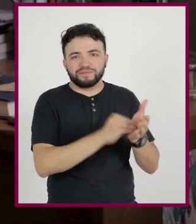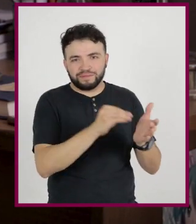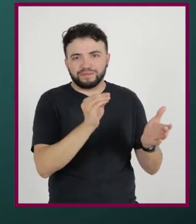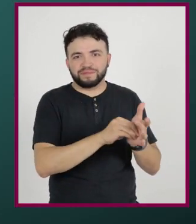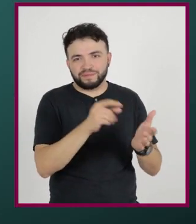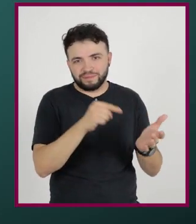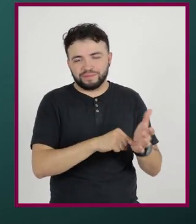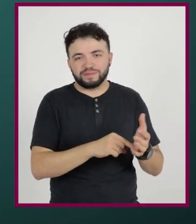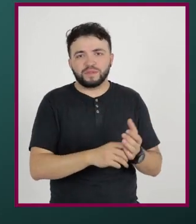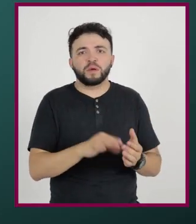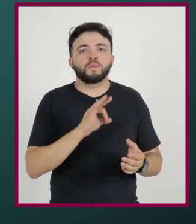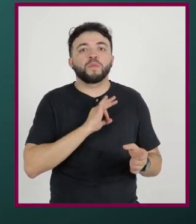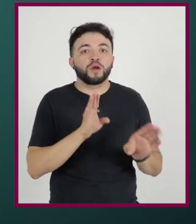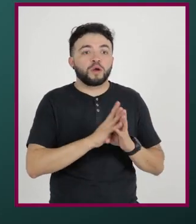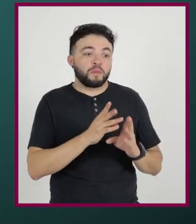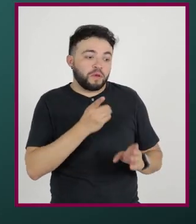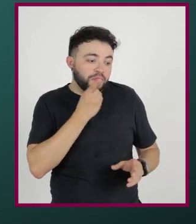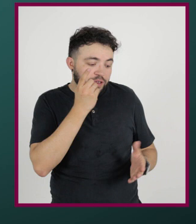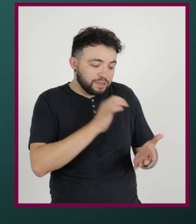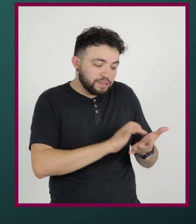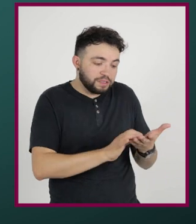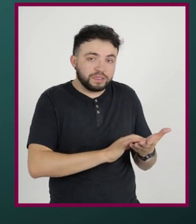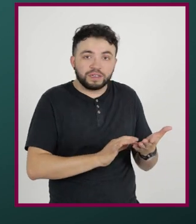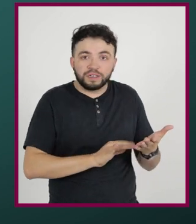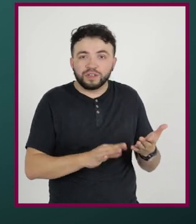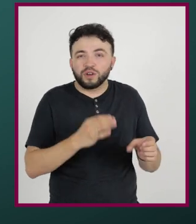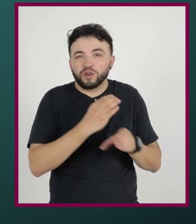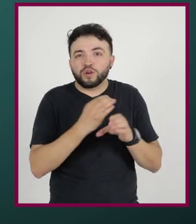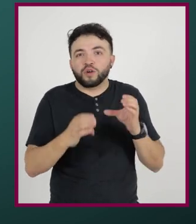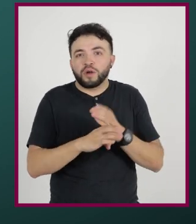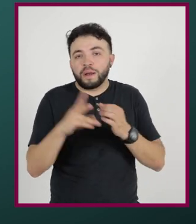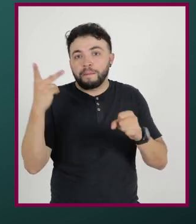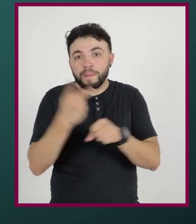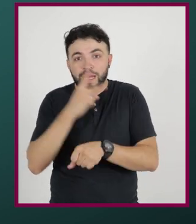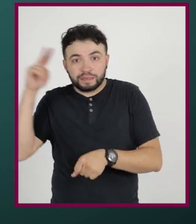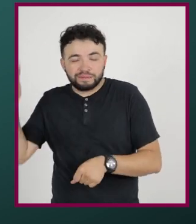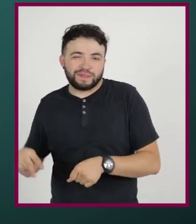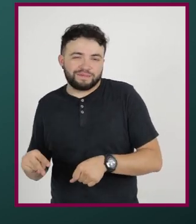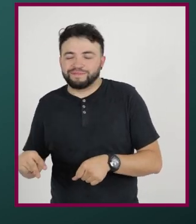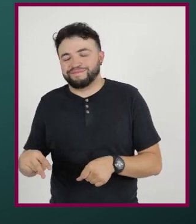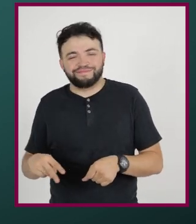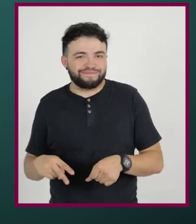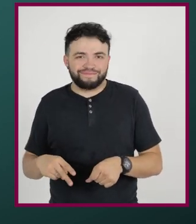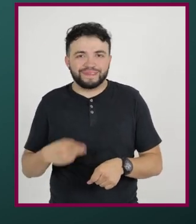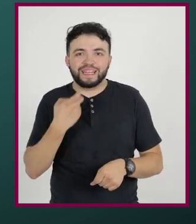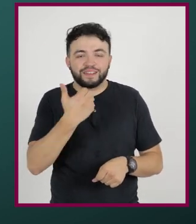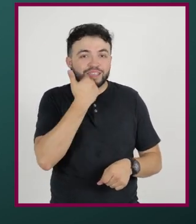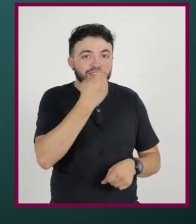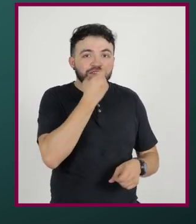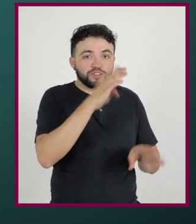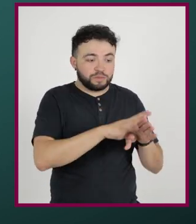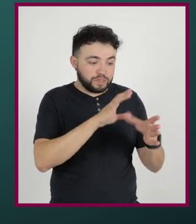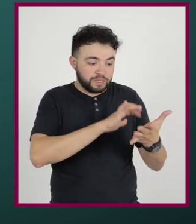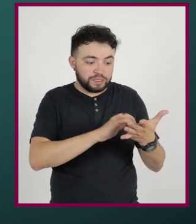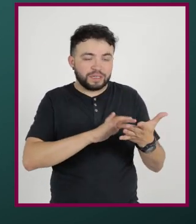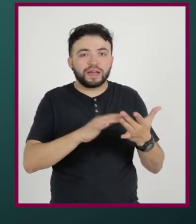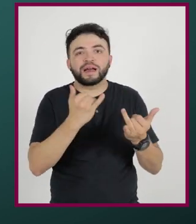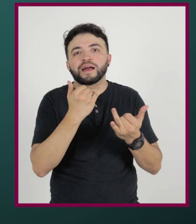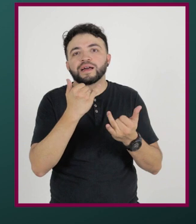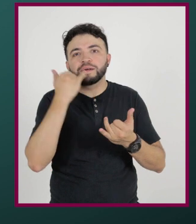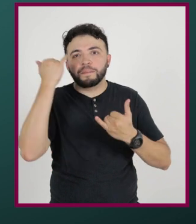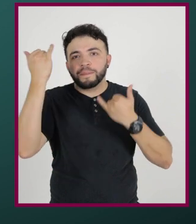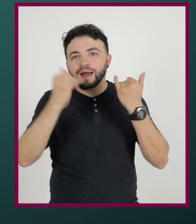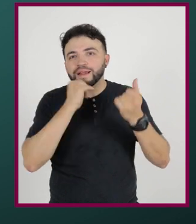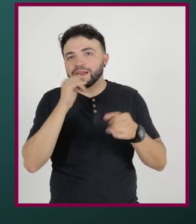figuras literarias. Puede relatar eventos que no tuvieron lugar en la realidad. Esto es que las historias que narra regularmente son de